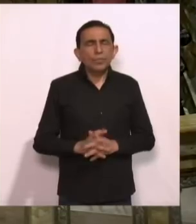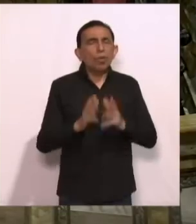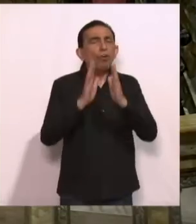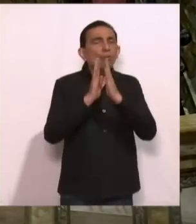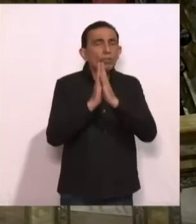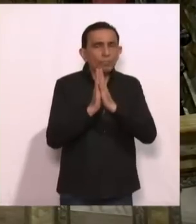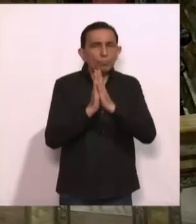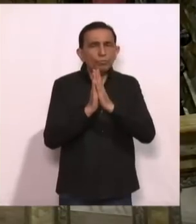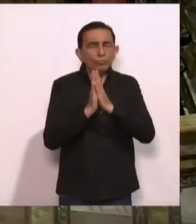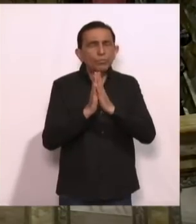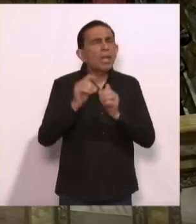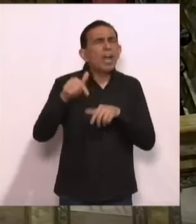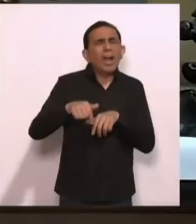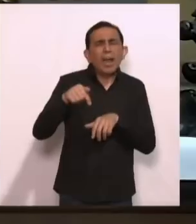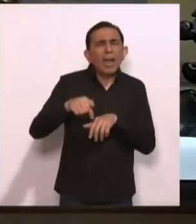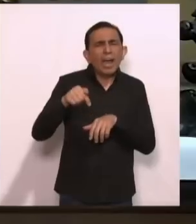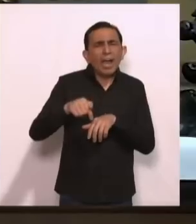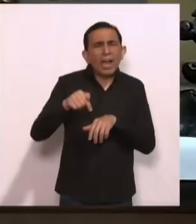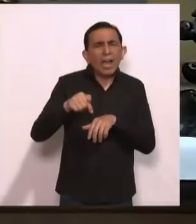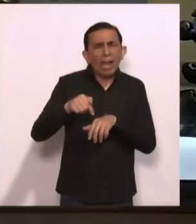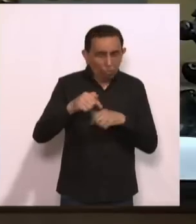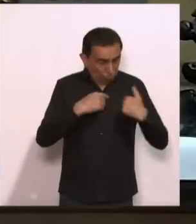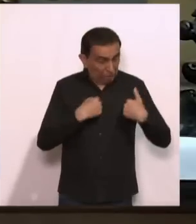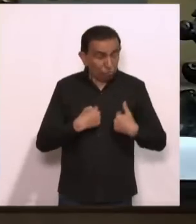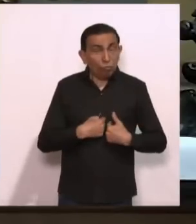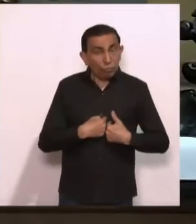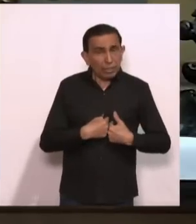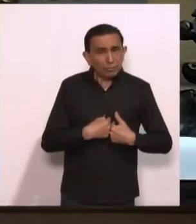Oremos. Y ahora vamos a poner en el corazón